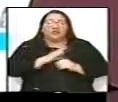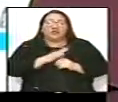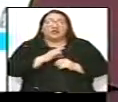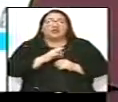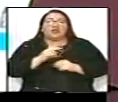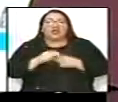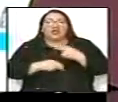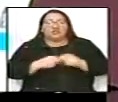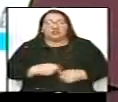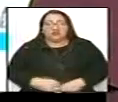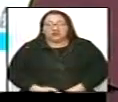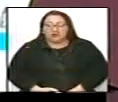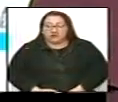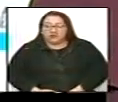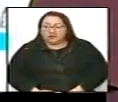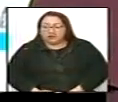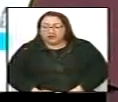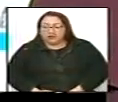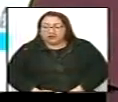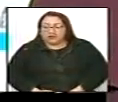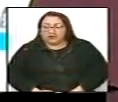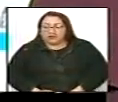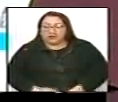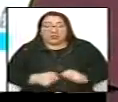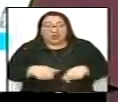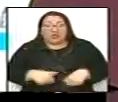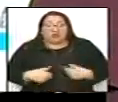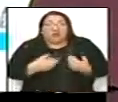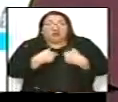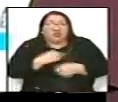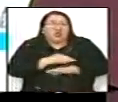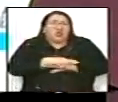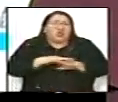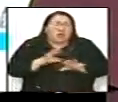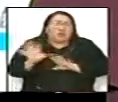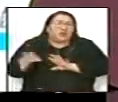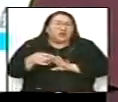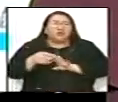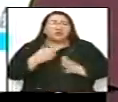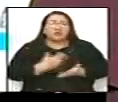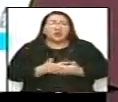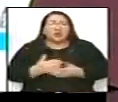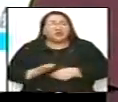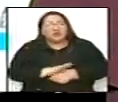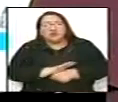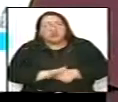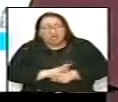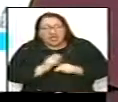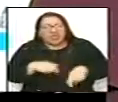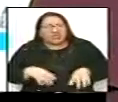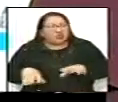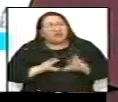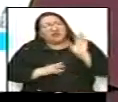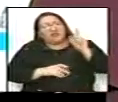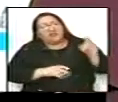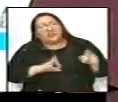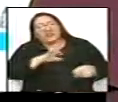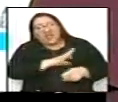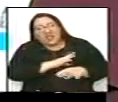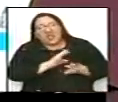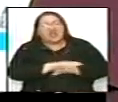Fiscalía de la Nación, ¿no?, que no nos corresponde esto porque no hemos acumulado todas las pruebas suficientes, que esto lo va a hacer la